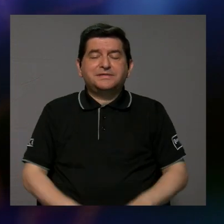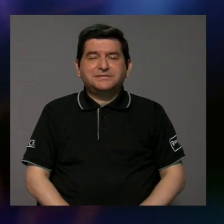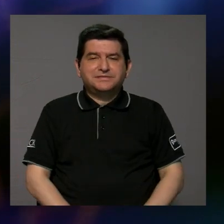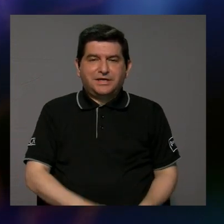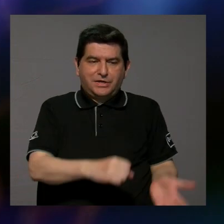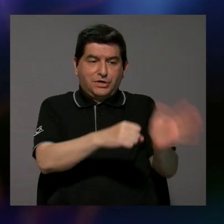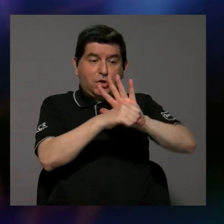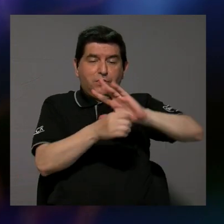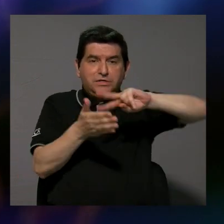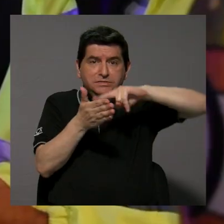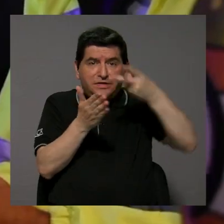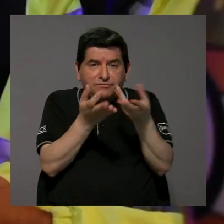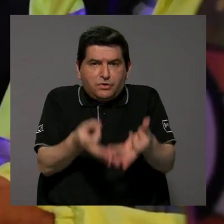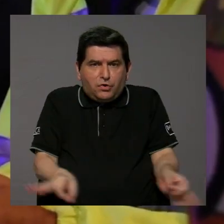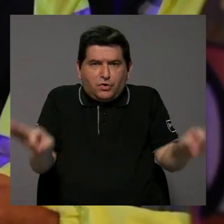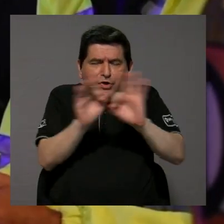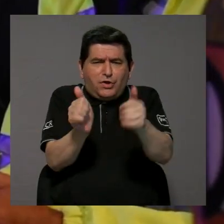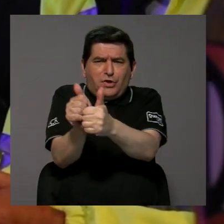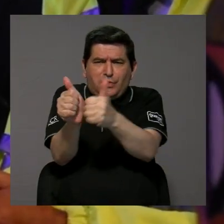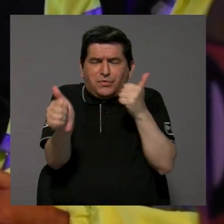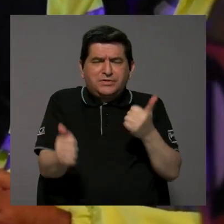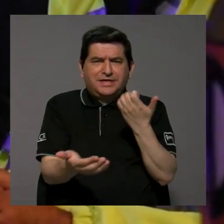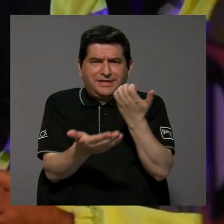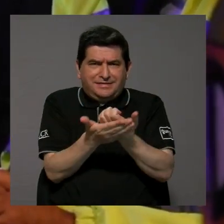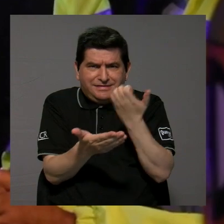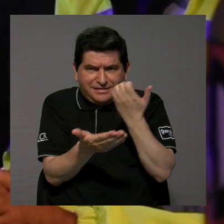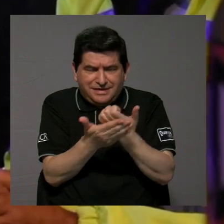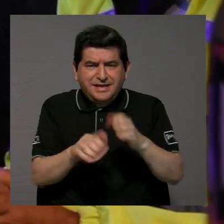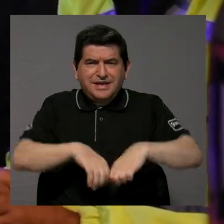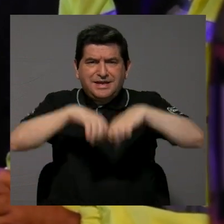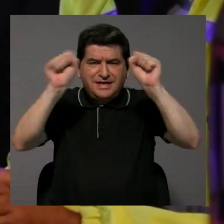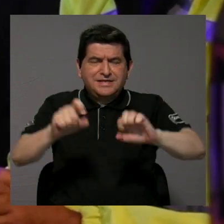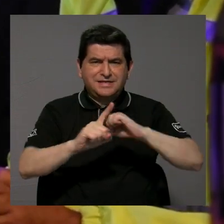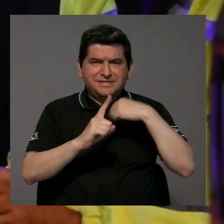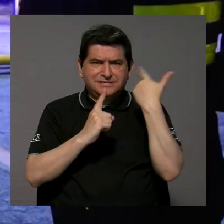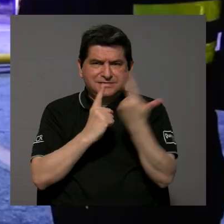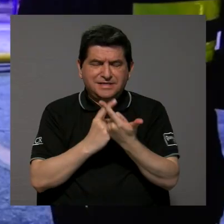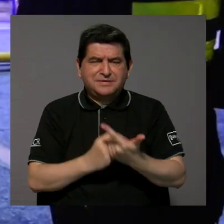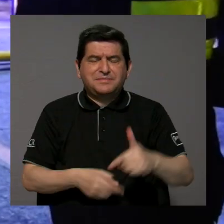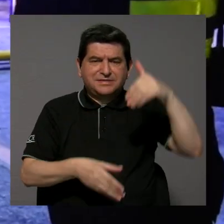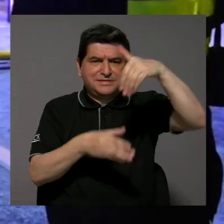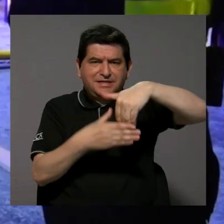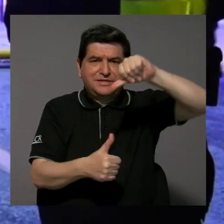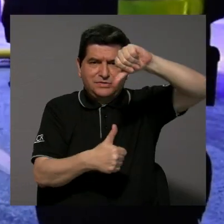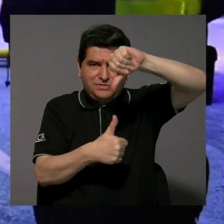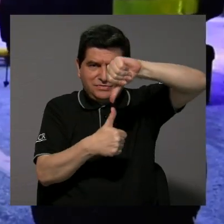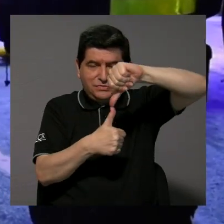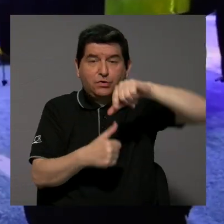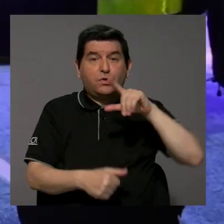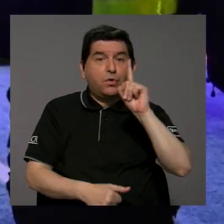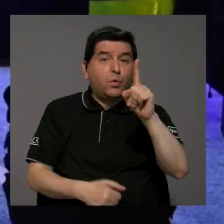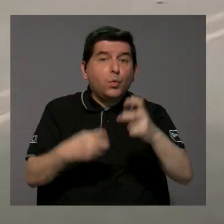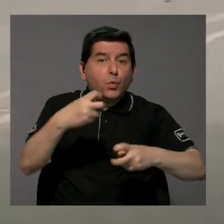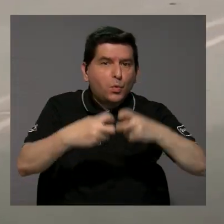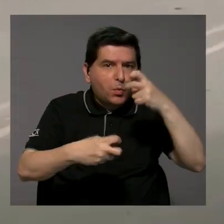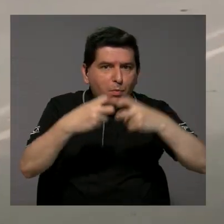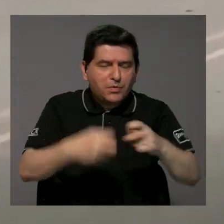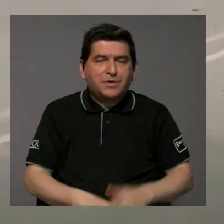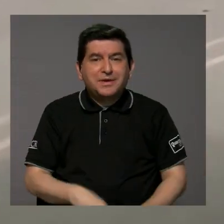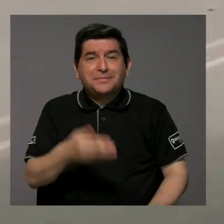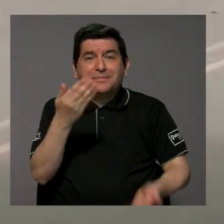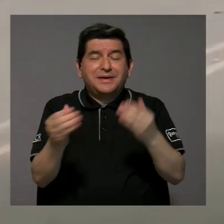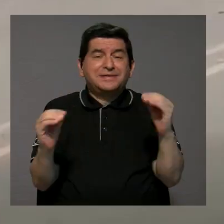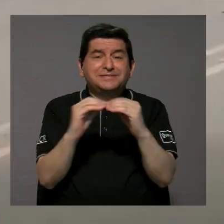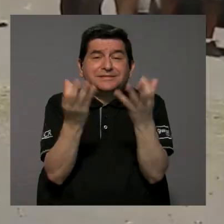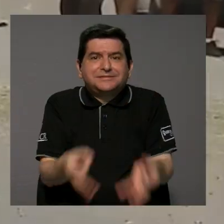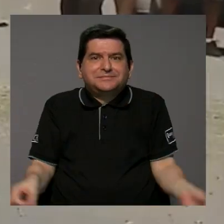supuso importantes retrocesos para las economías y los sistemas sociales centroamericanos. Uno de estos problemas, y quizás el más